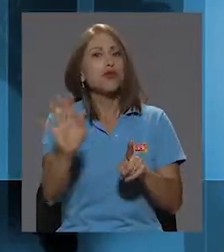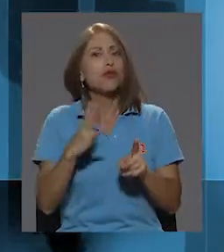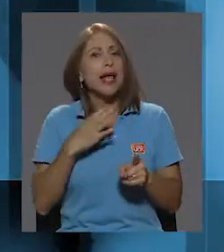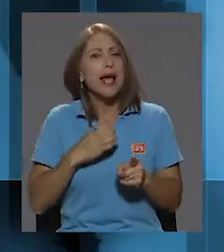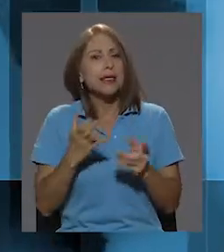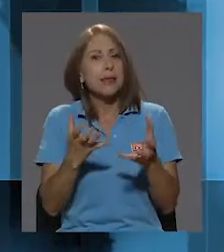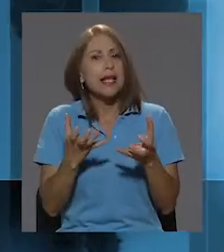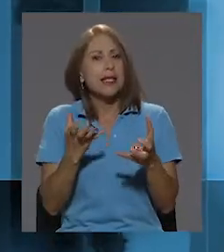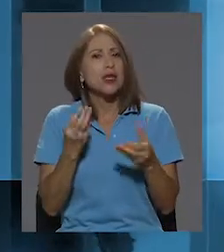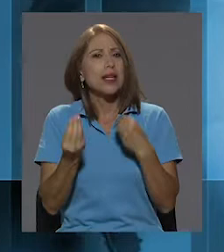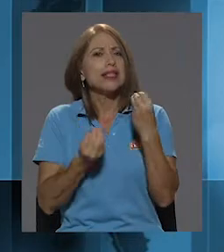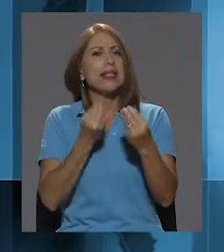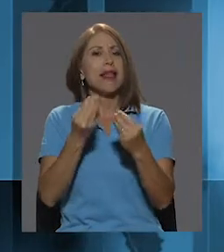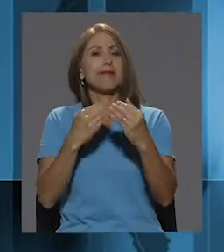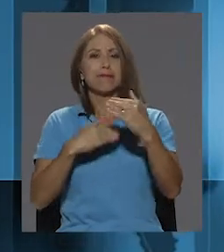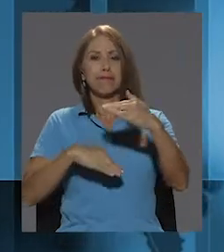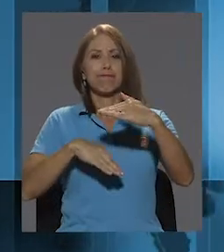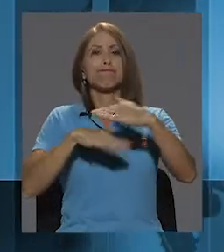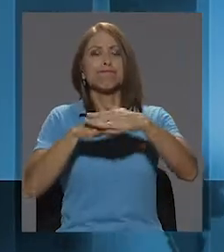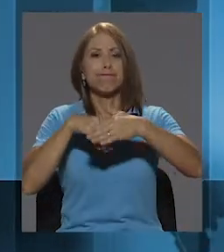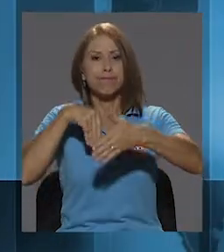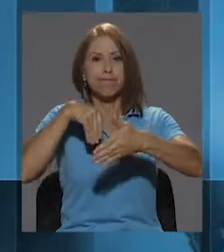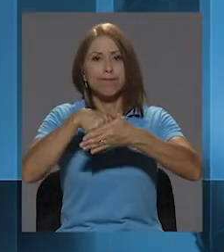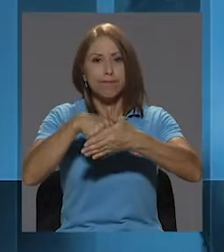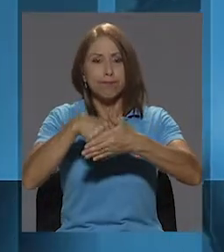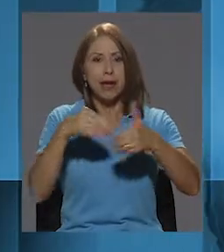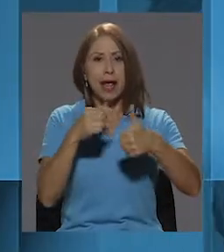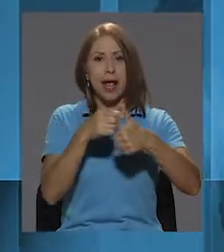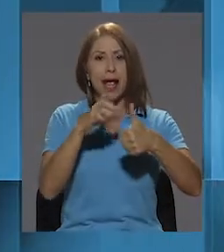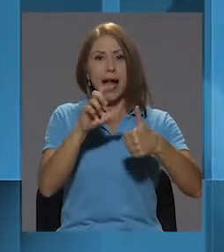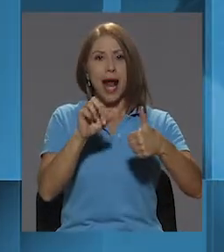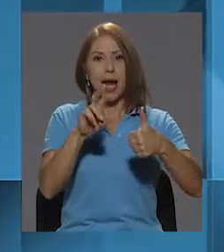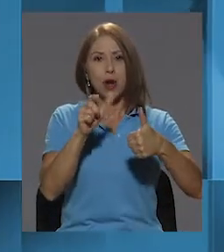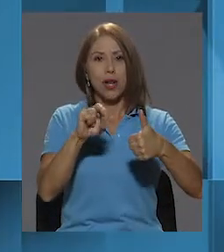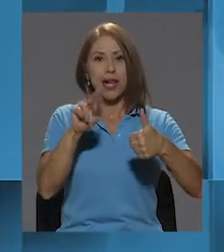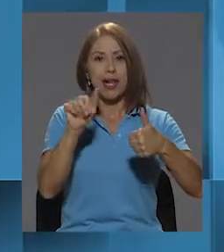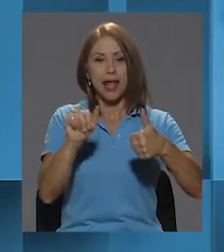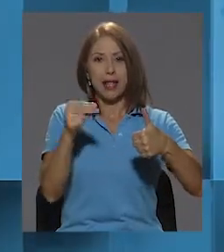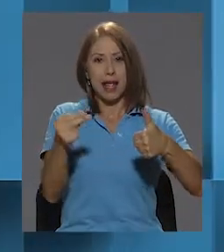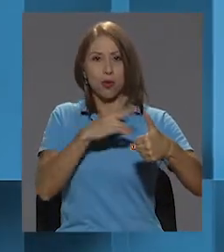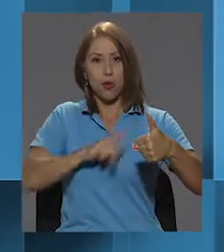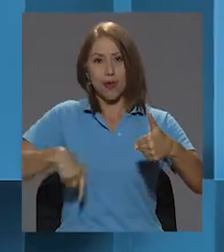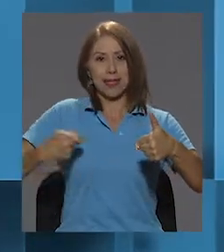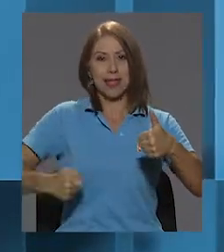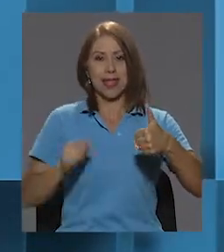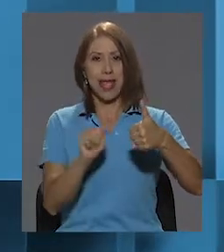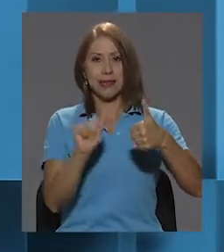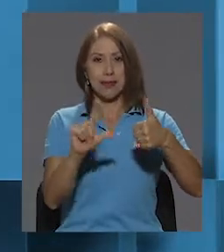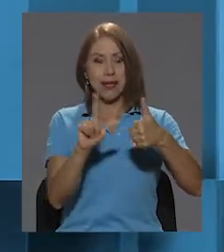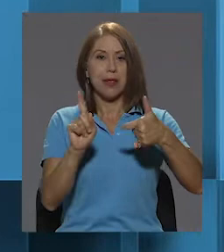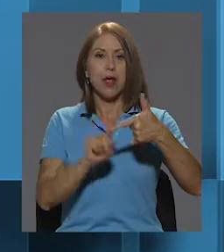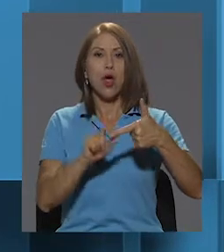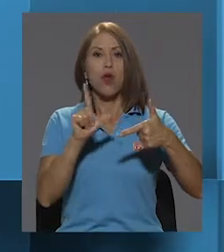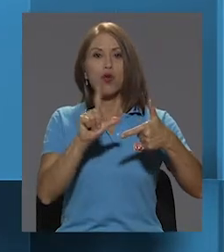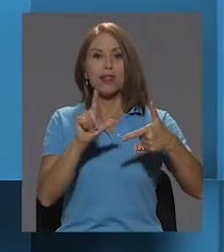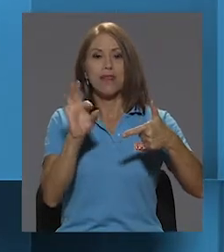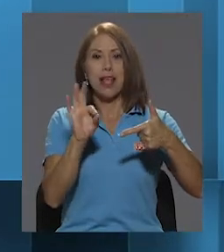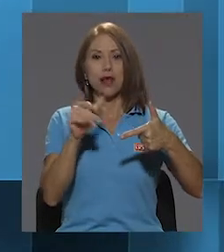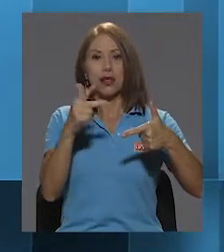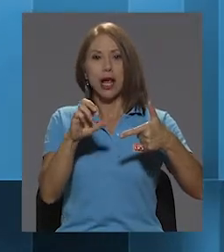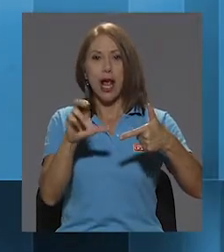aspiraciones toparon con pared. Tanto Carolina Hidalgo, presidenta del Congreso, como Luis Fernando Chacón,